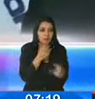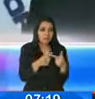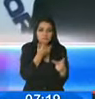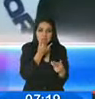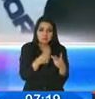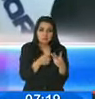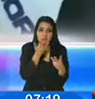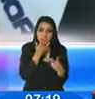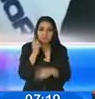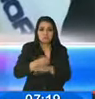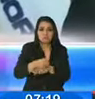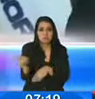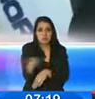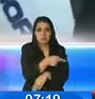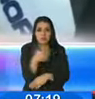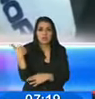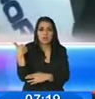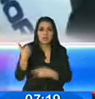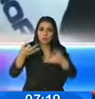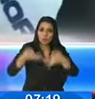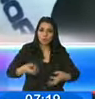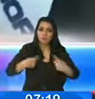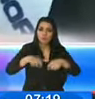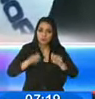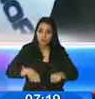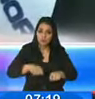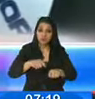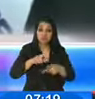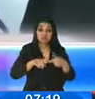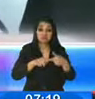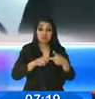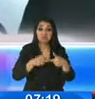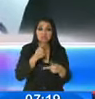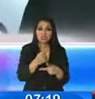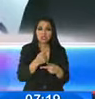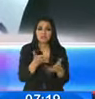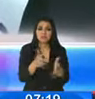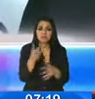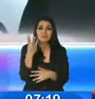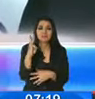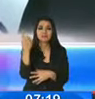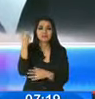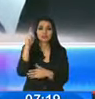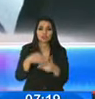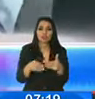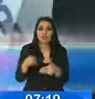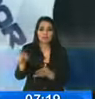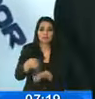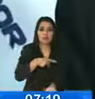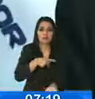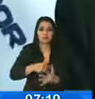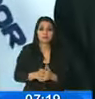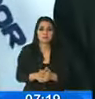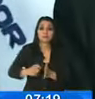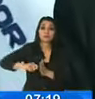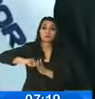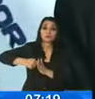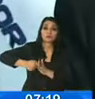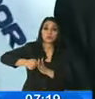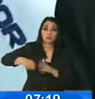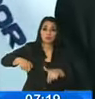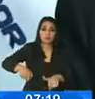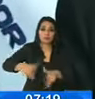a ejecutar la garantía de cumplimiento del contrato, que tengo entendido que oscila $16 millones. La Contraloría General del